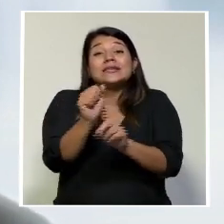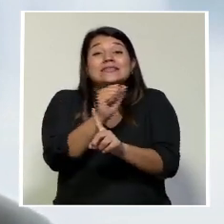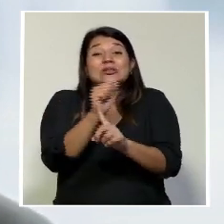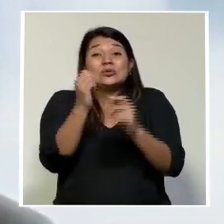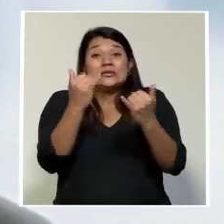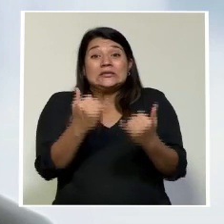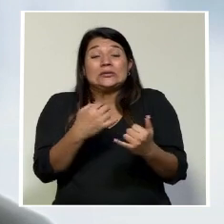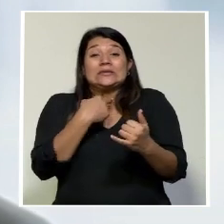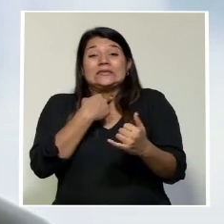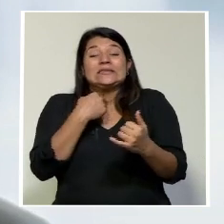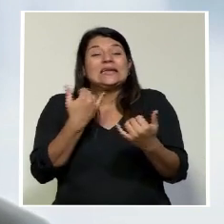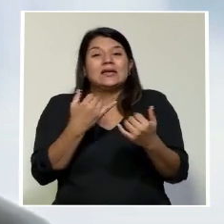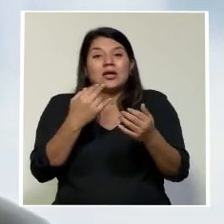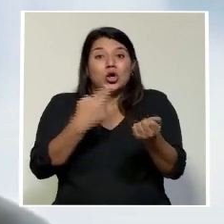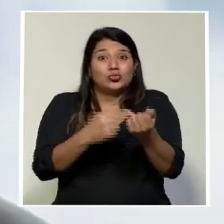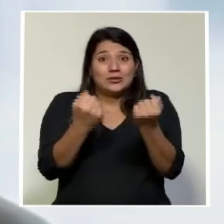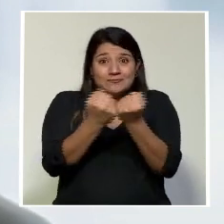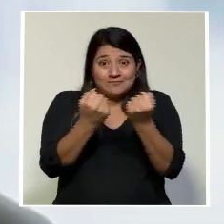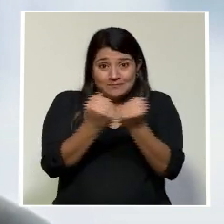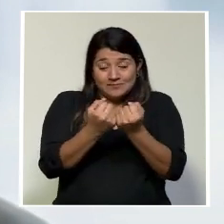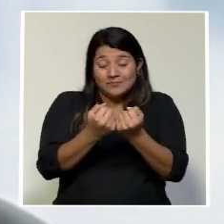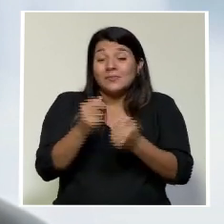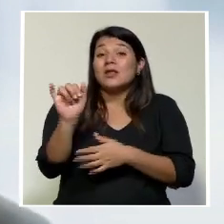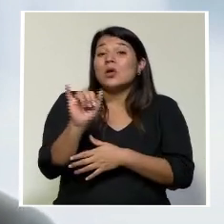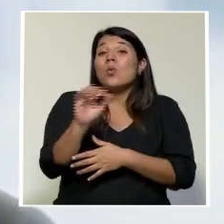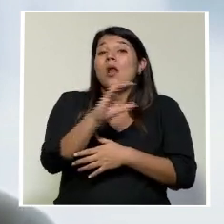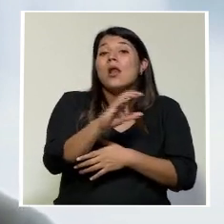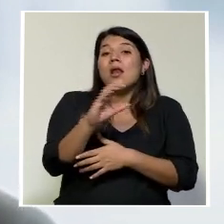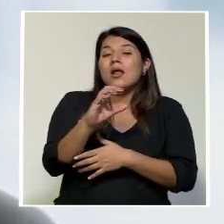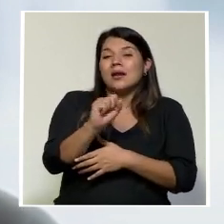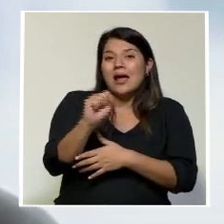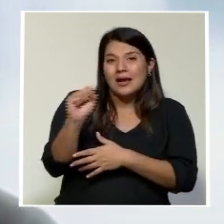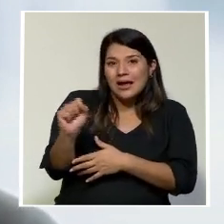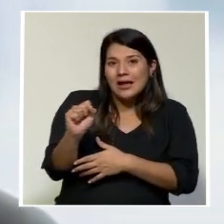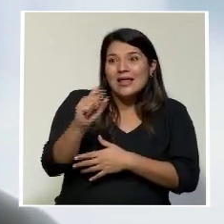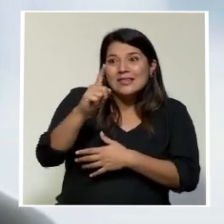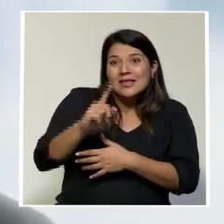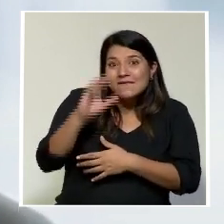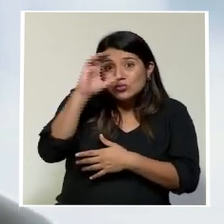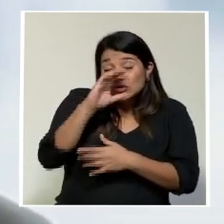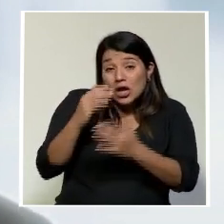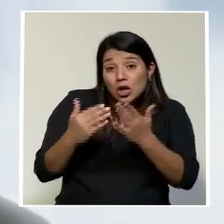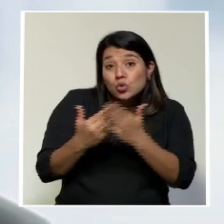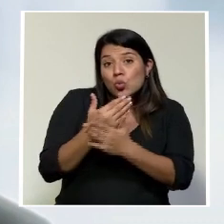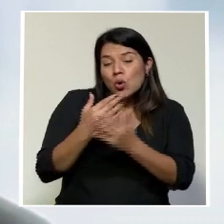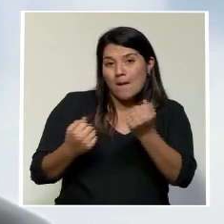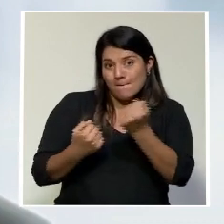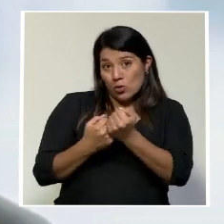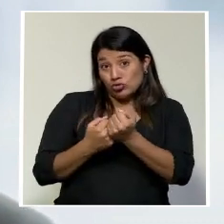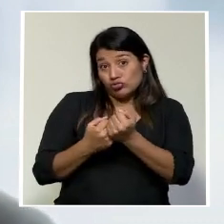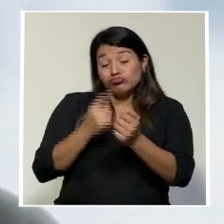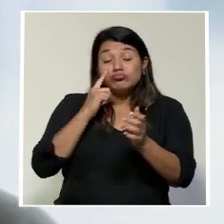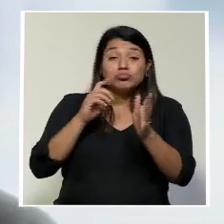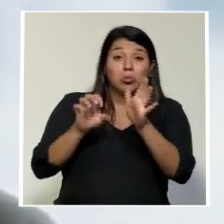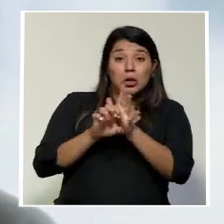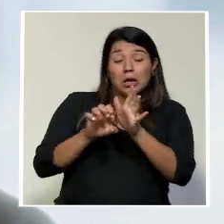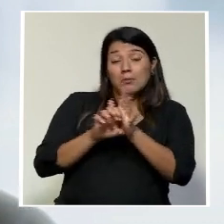La solicitud de la caja va también en el sentido de explorar nuevas áreas de apoyo, entre ellas la posibilidad